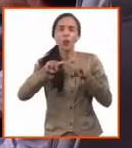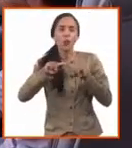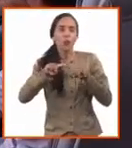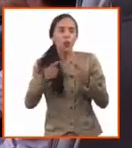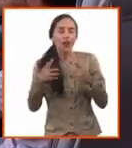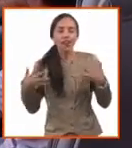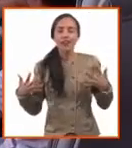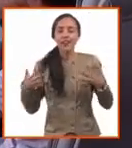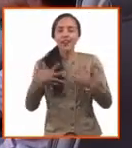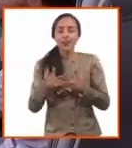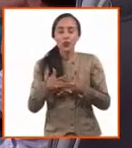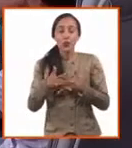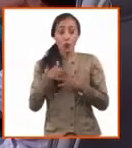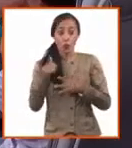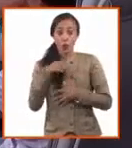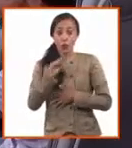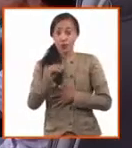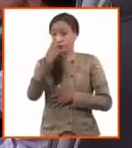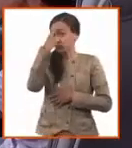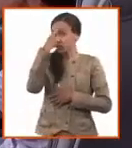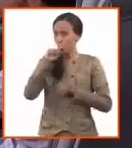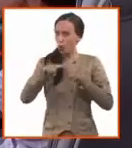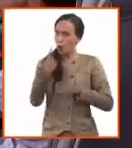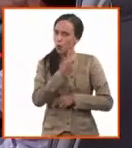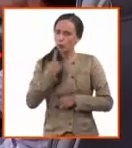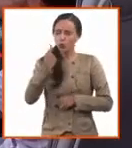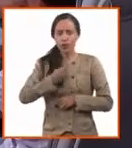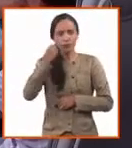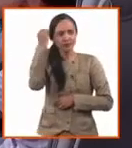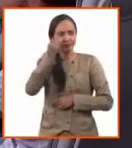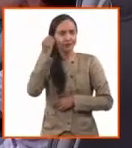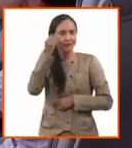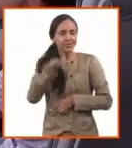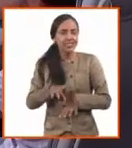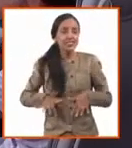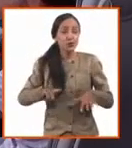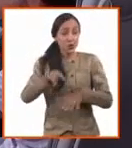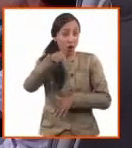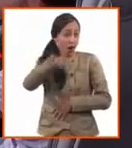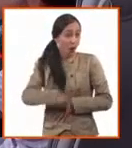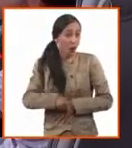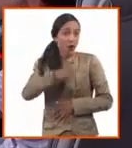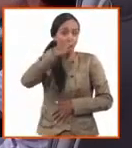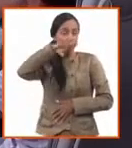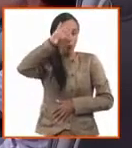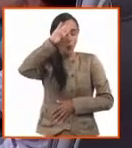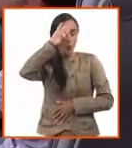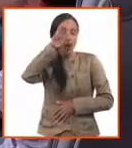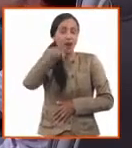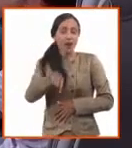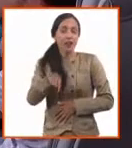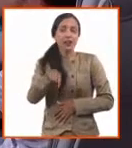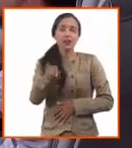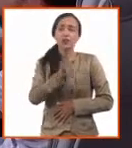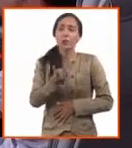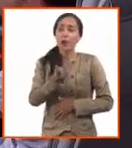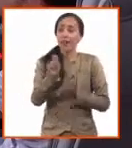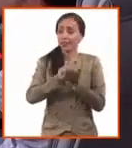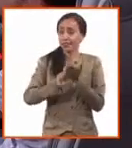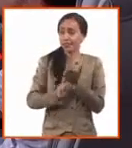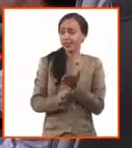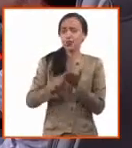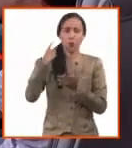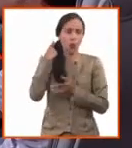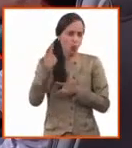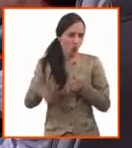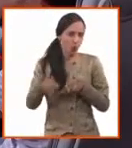texto de elche como debemos mirarlo en estos tiempos aquellos que fue escrito en otra época en otro